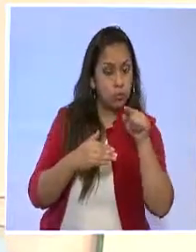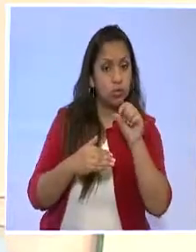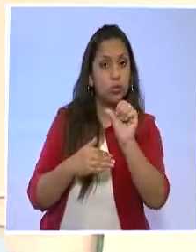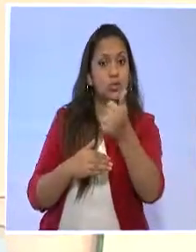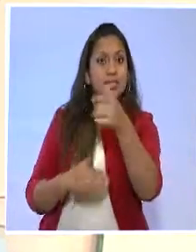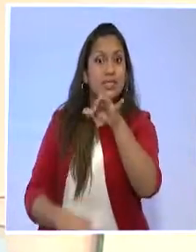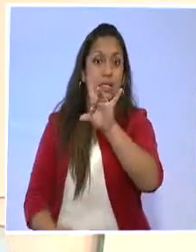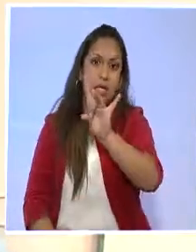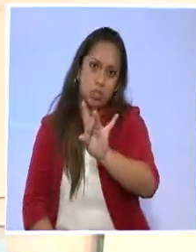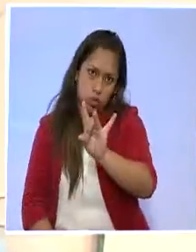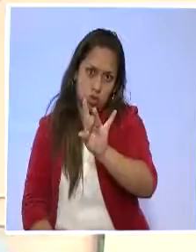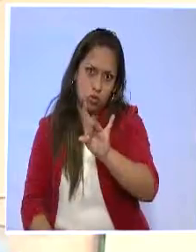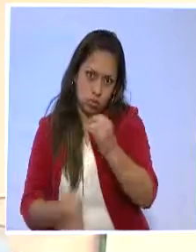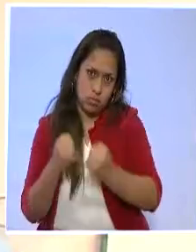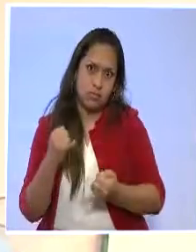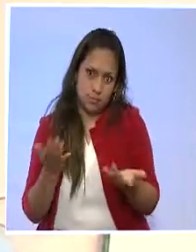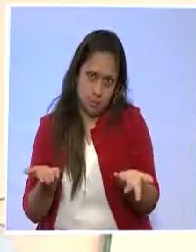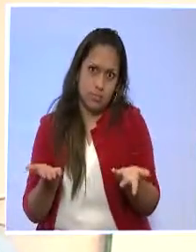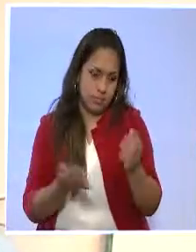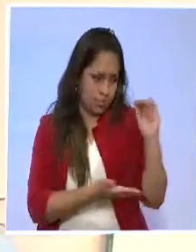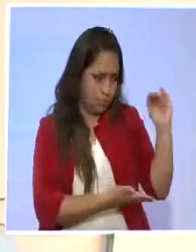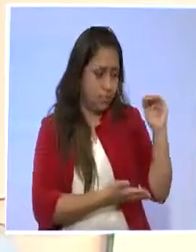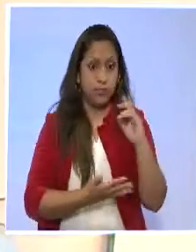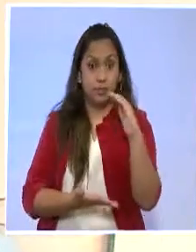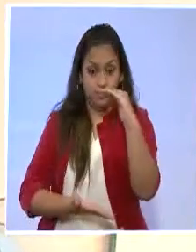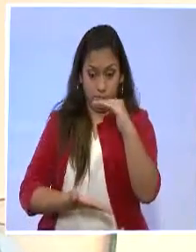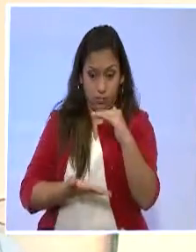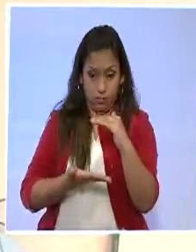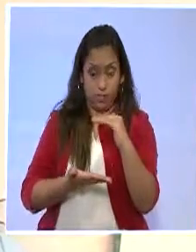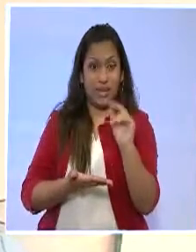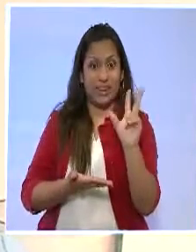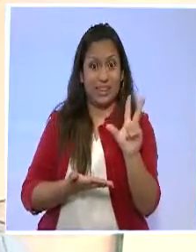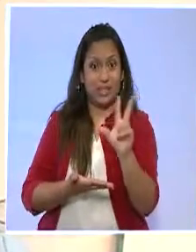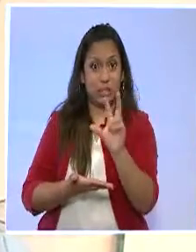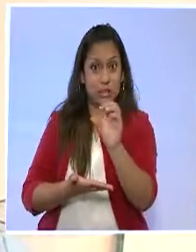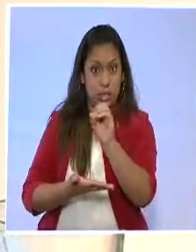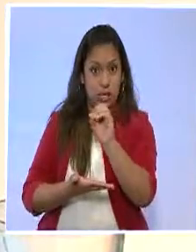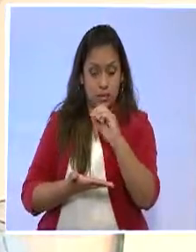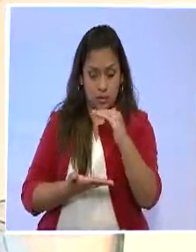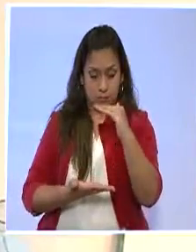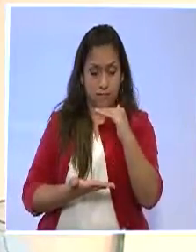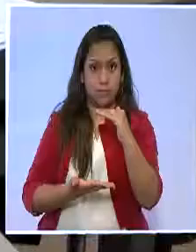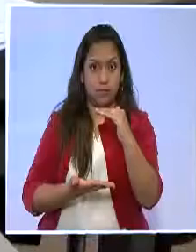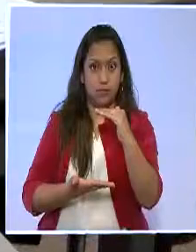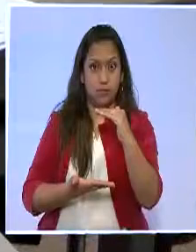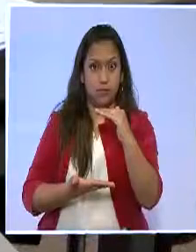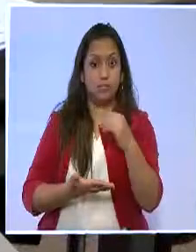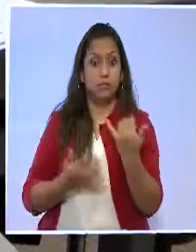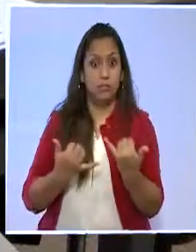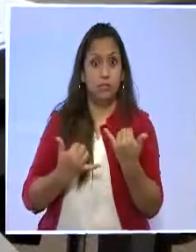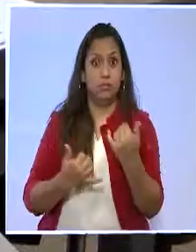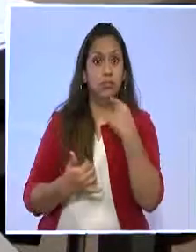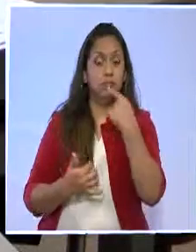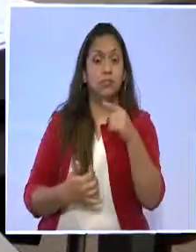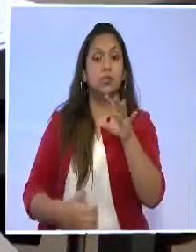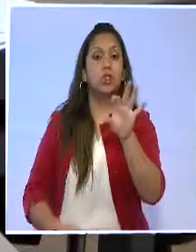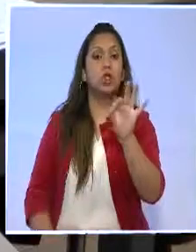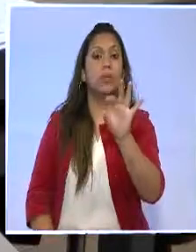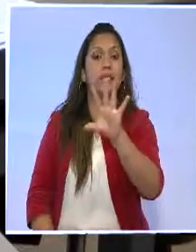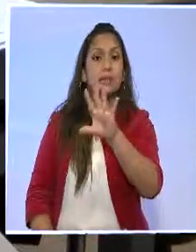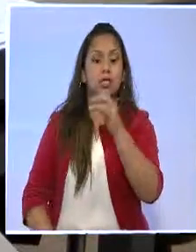360 vos más la pequeña de 330 centímetros cúbicos light actualmente cuesta 95 centavos